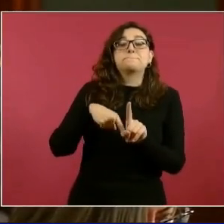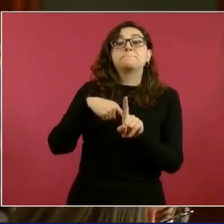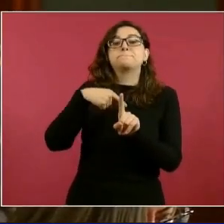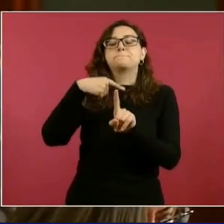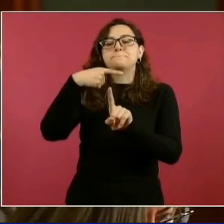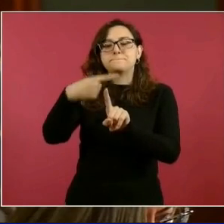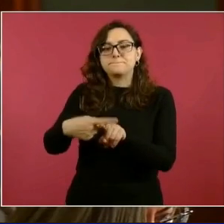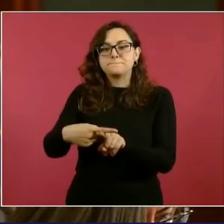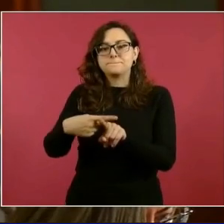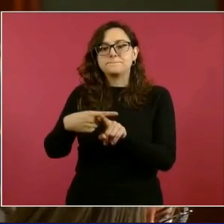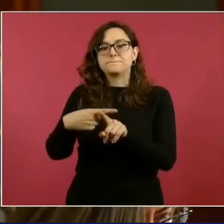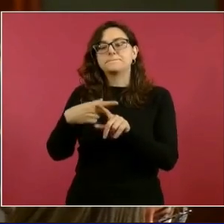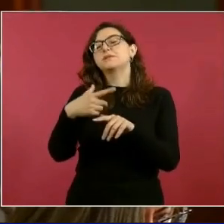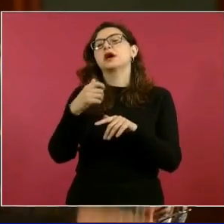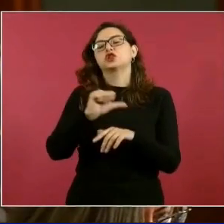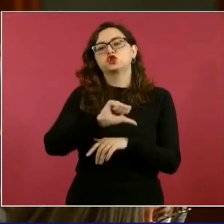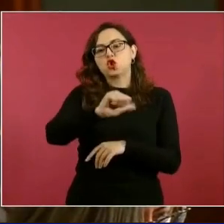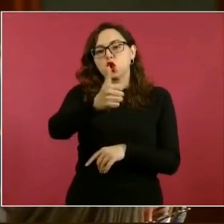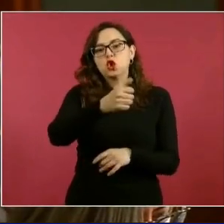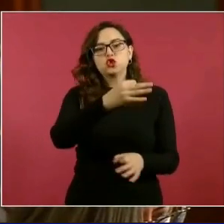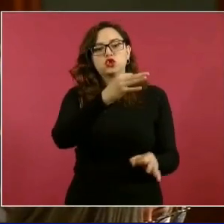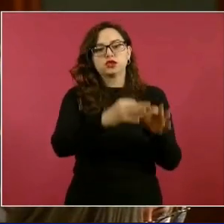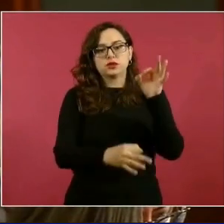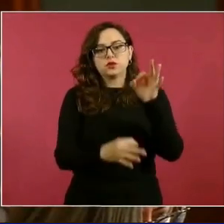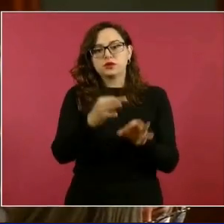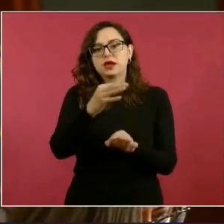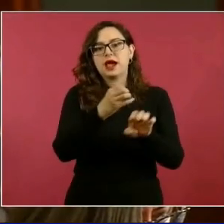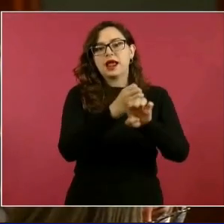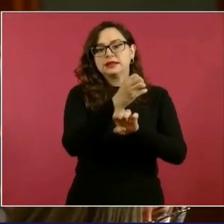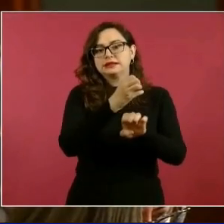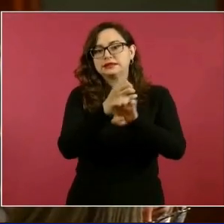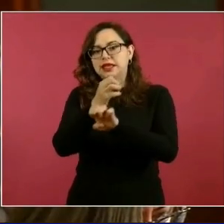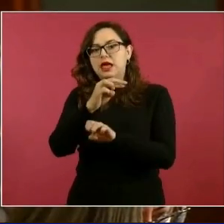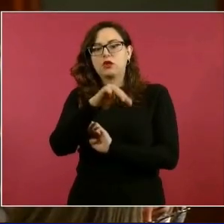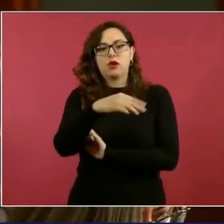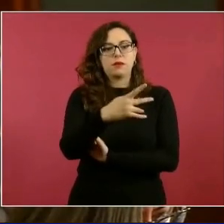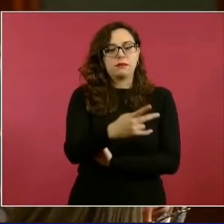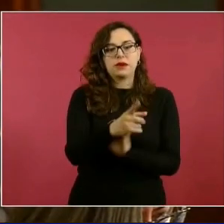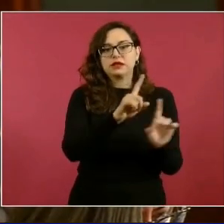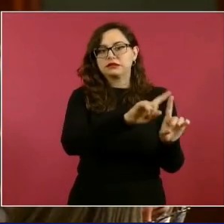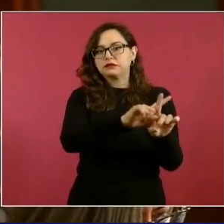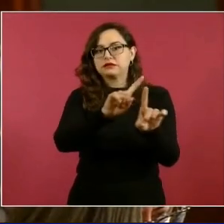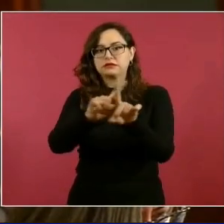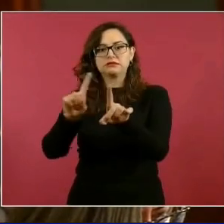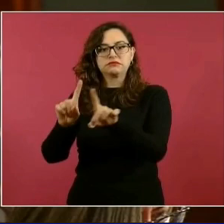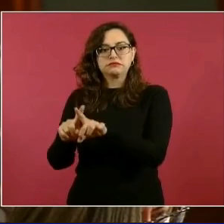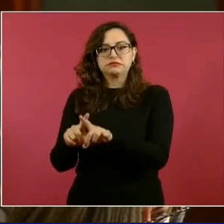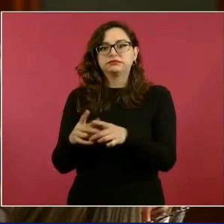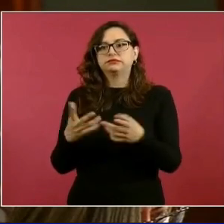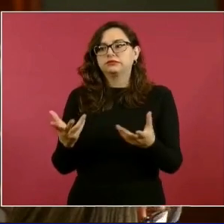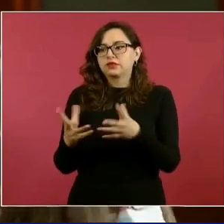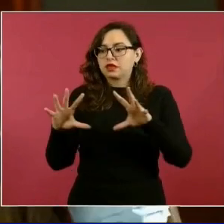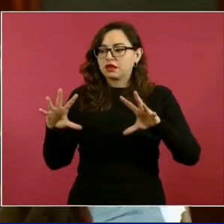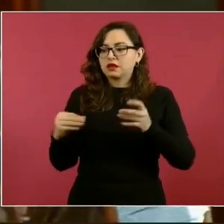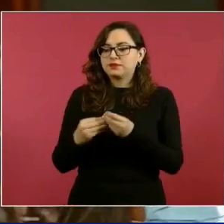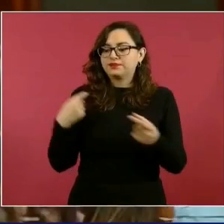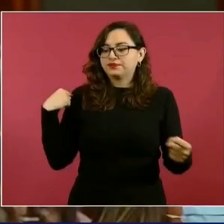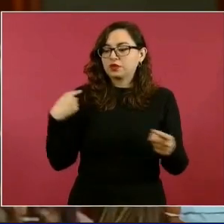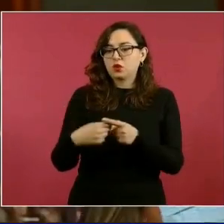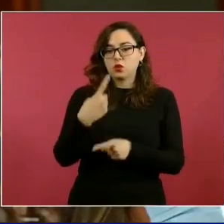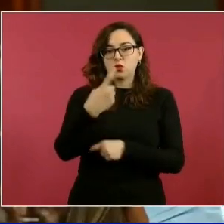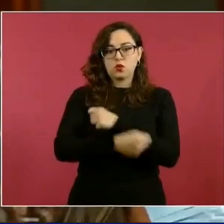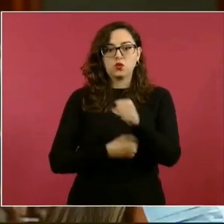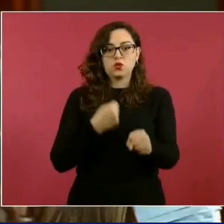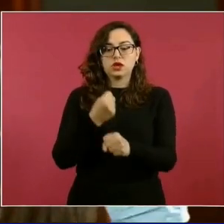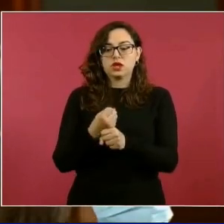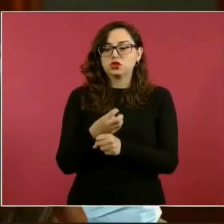que son del fuero común, de los estados, las fiscalías, ya este año ejercieron